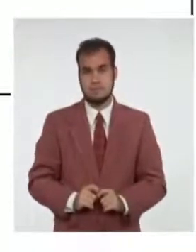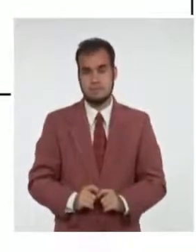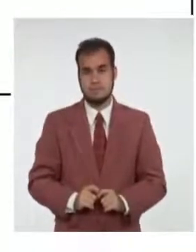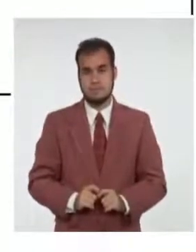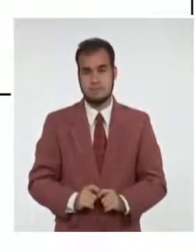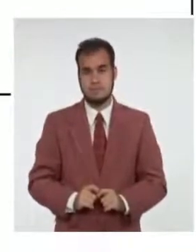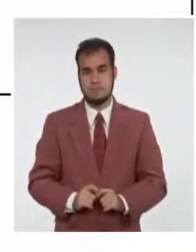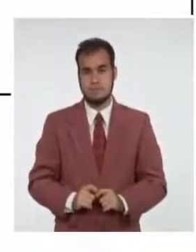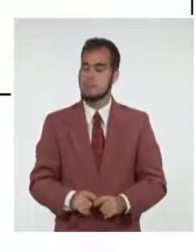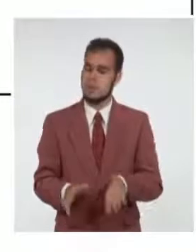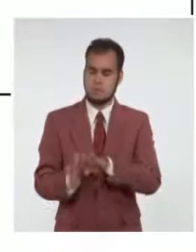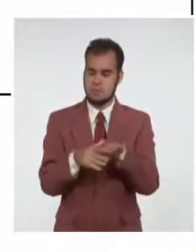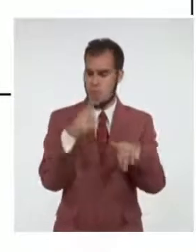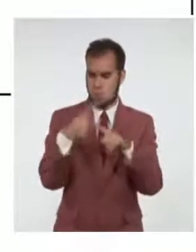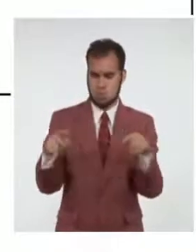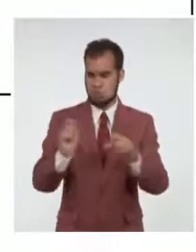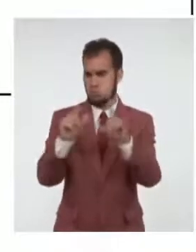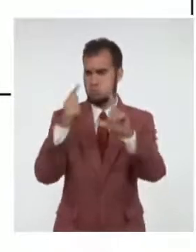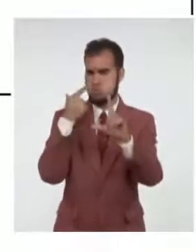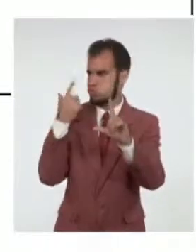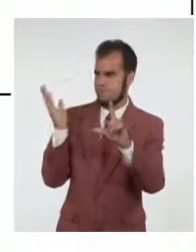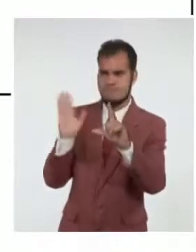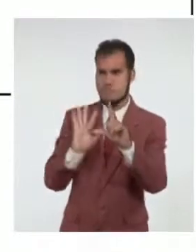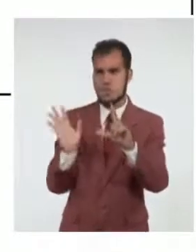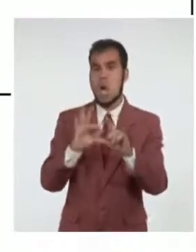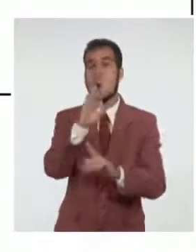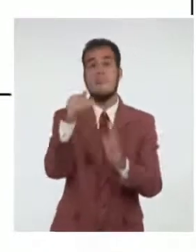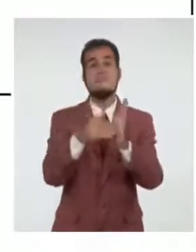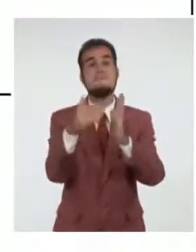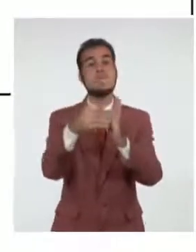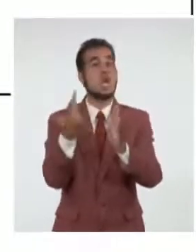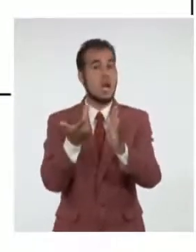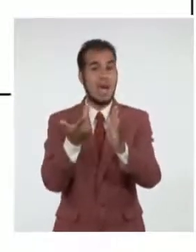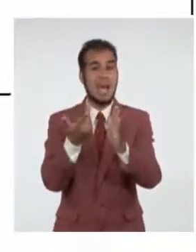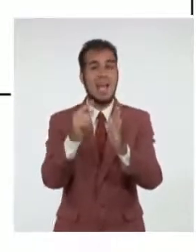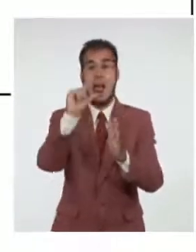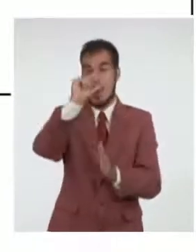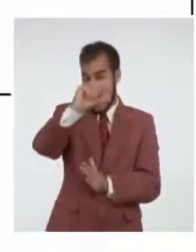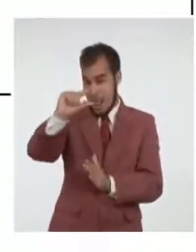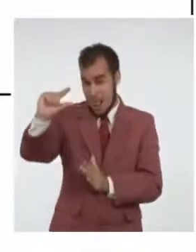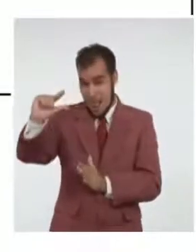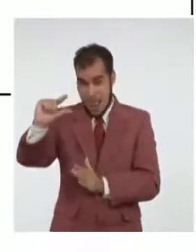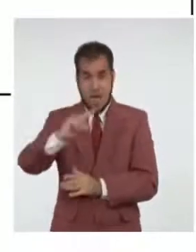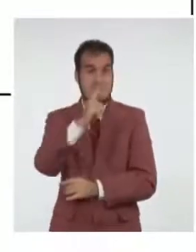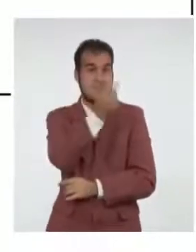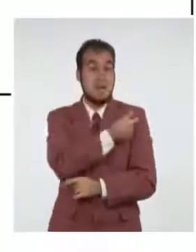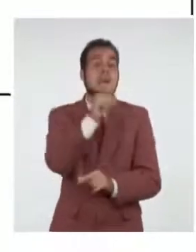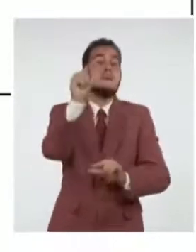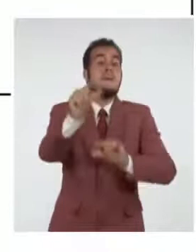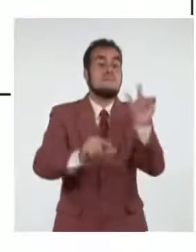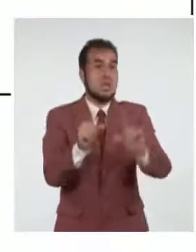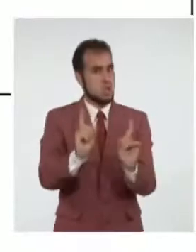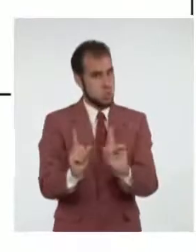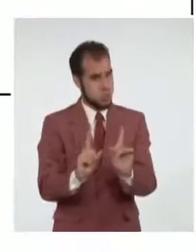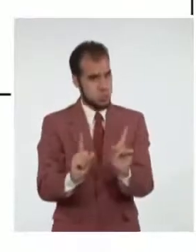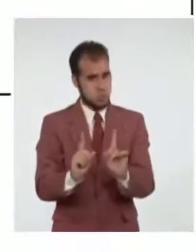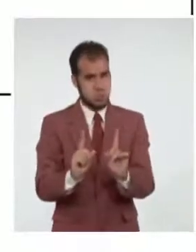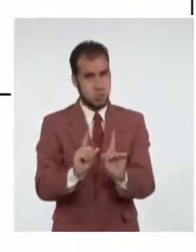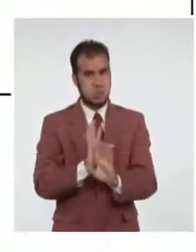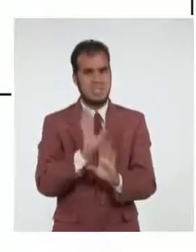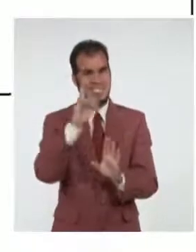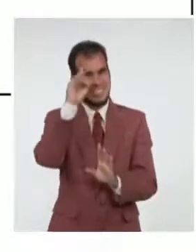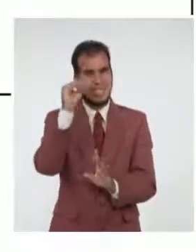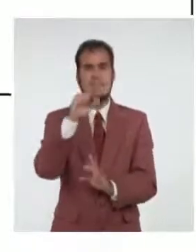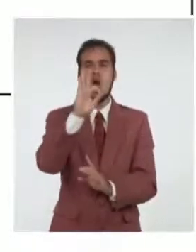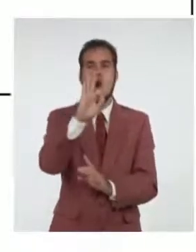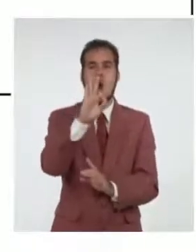Más de 8 millones de dosis puestas. Referirnos que son 8 millones de dosis, 8 millones no y de medio personas. 8 millones y medio. 8,5 millones de dosis